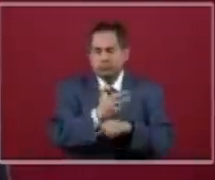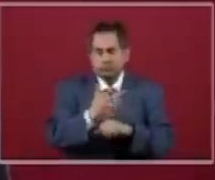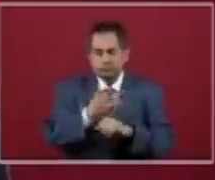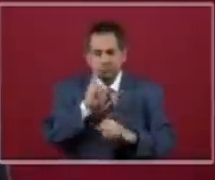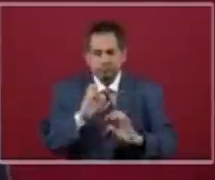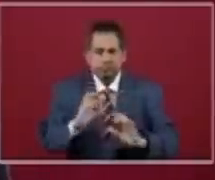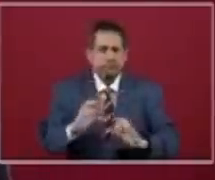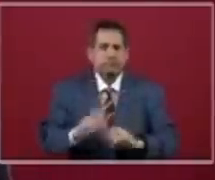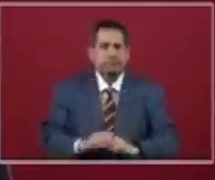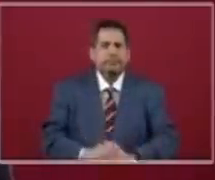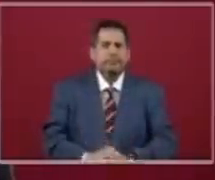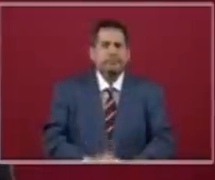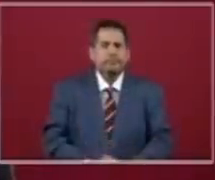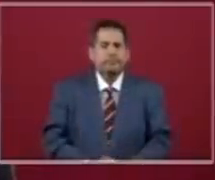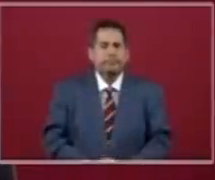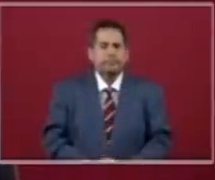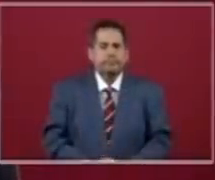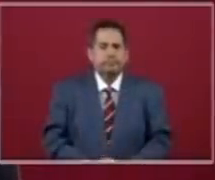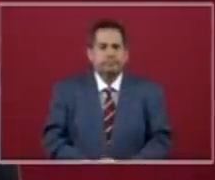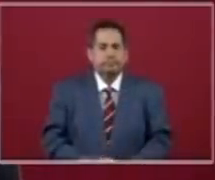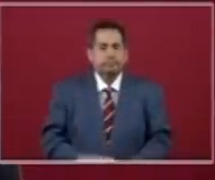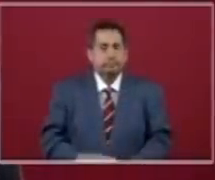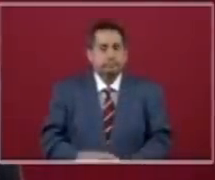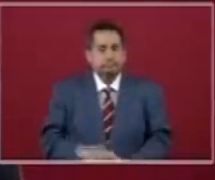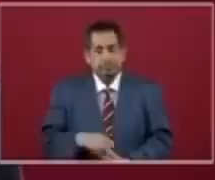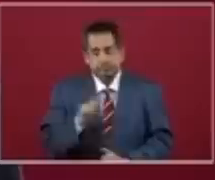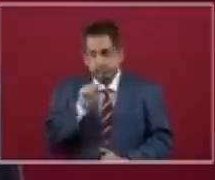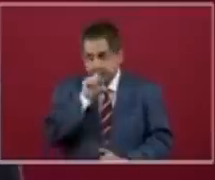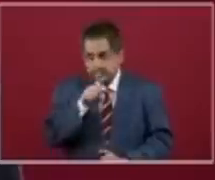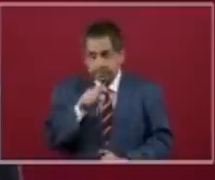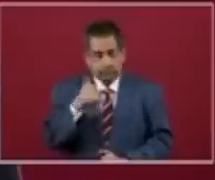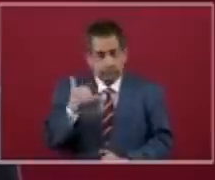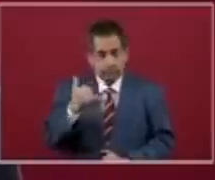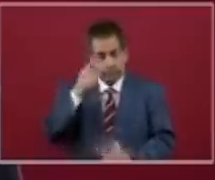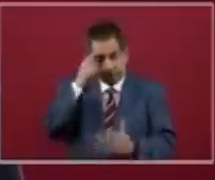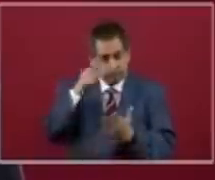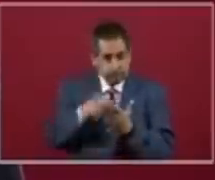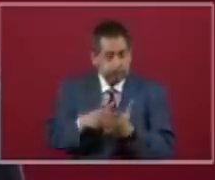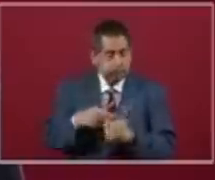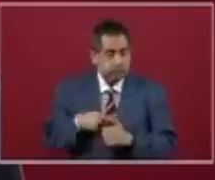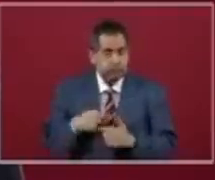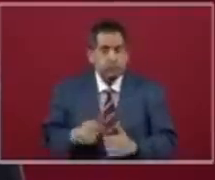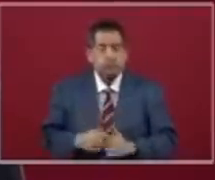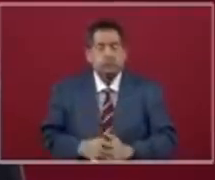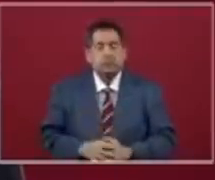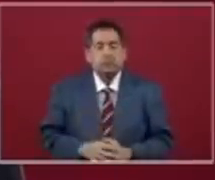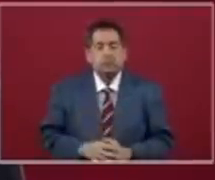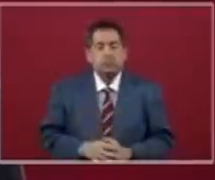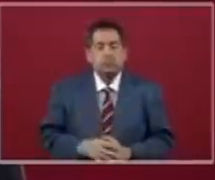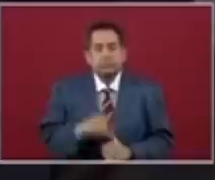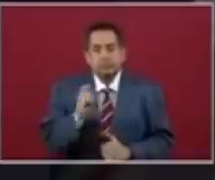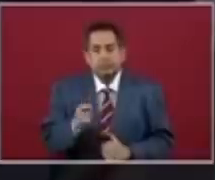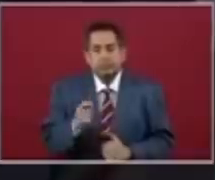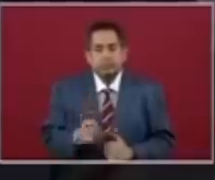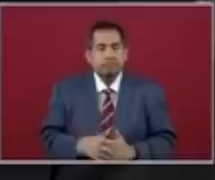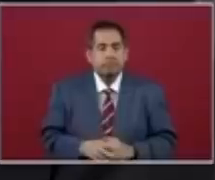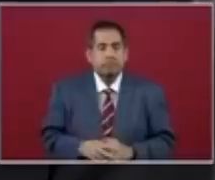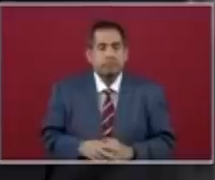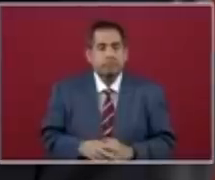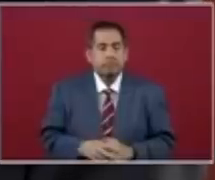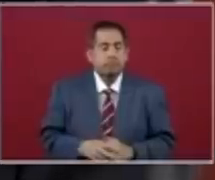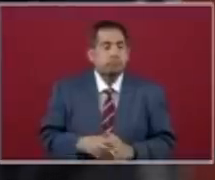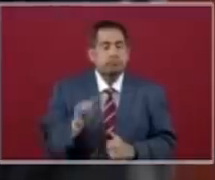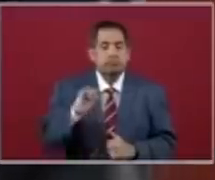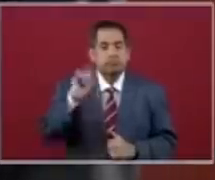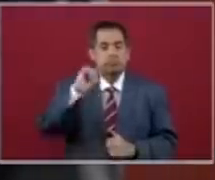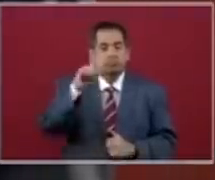Unidos. Y creo yo que las autoridades